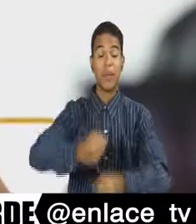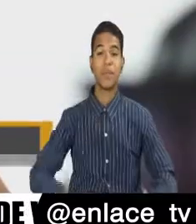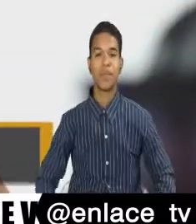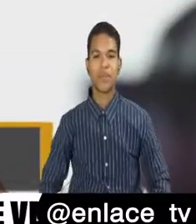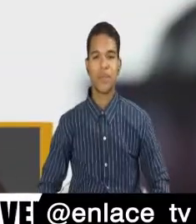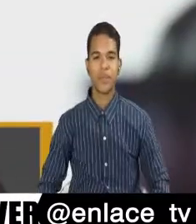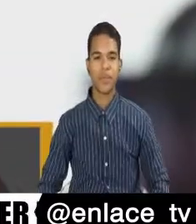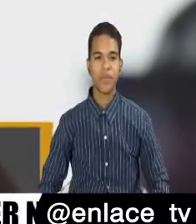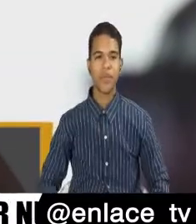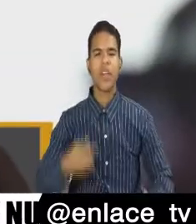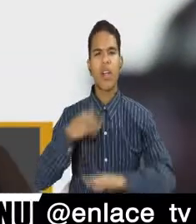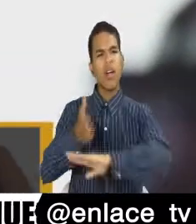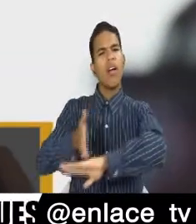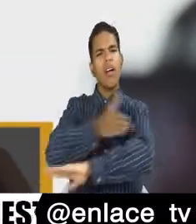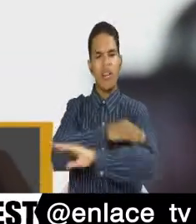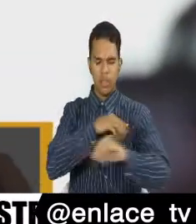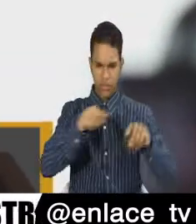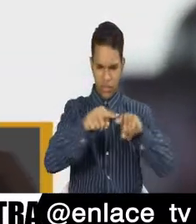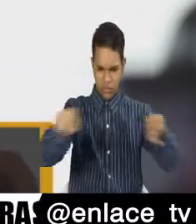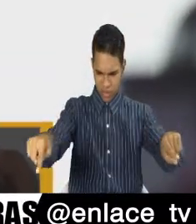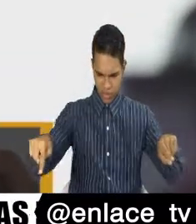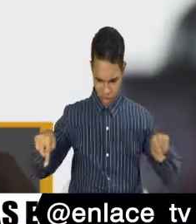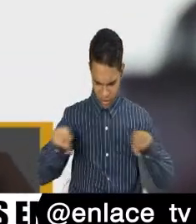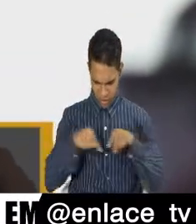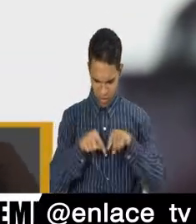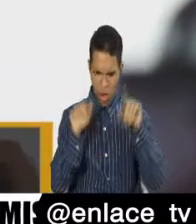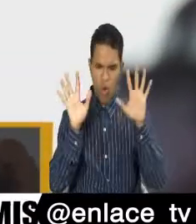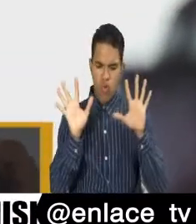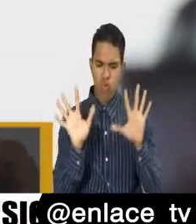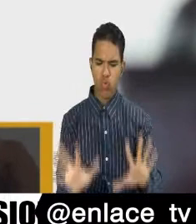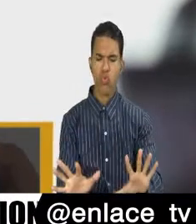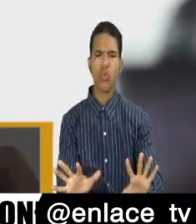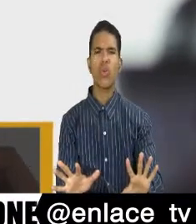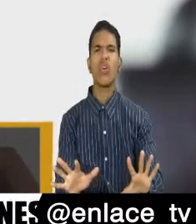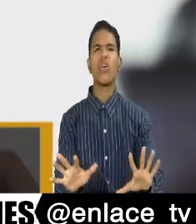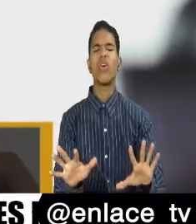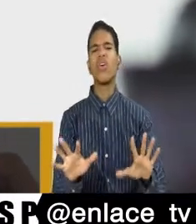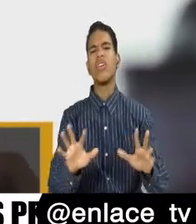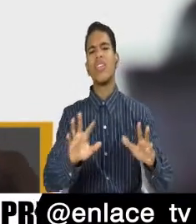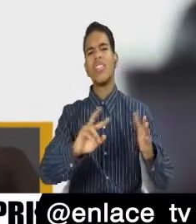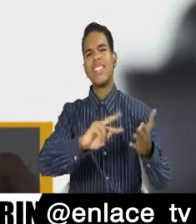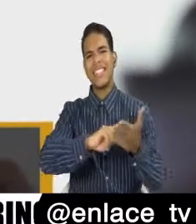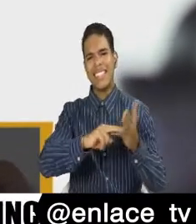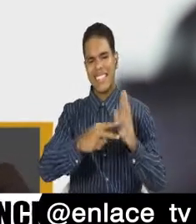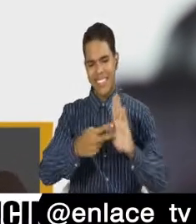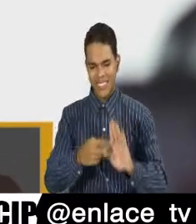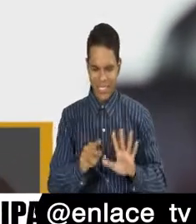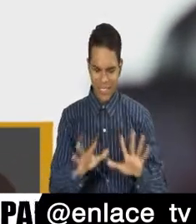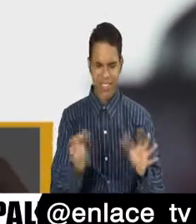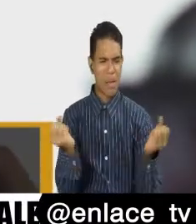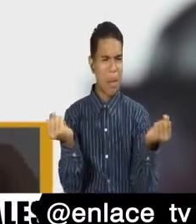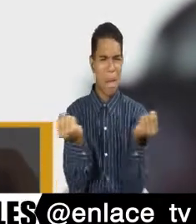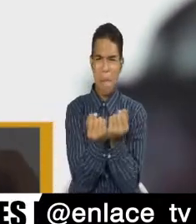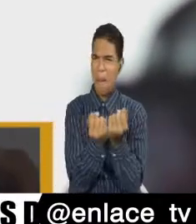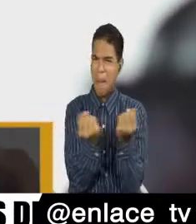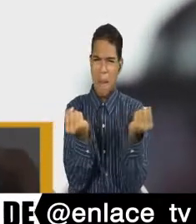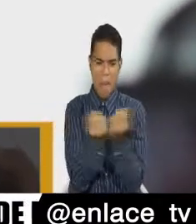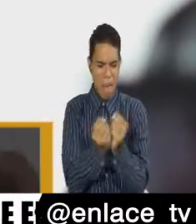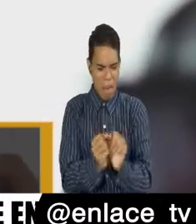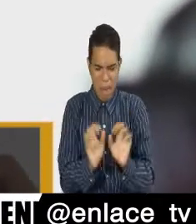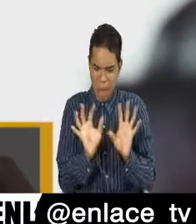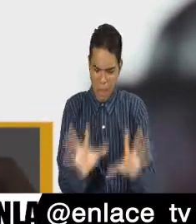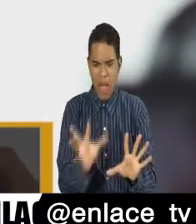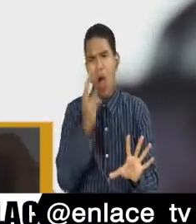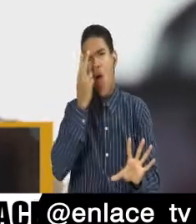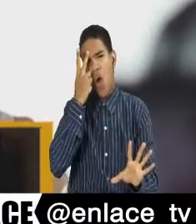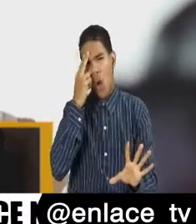teníamos una sede en realidad, pues, de una situación que donde quedábamos apretujados, lógicamente que sí, era